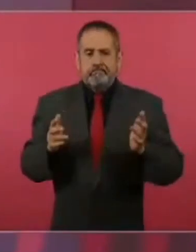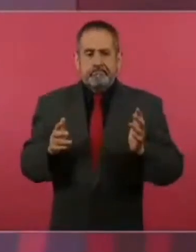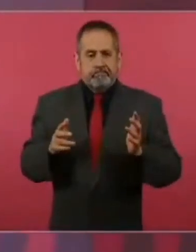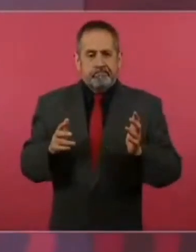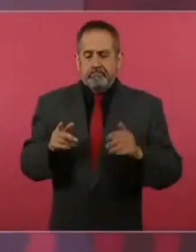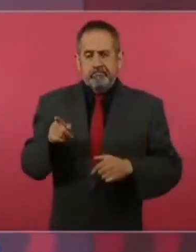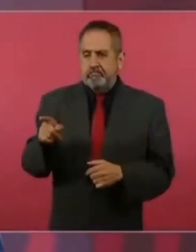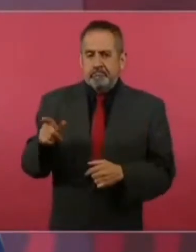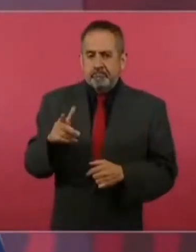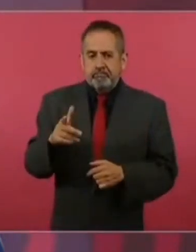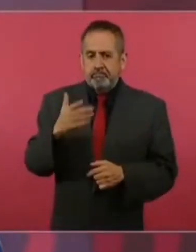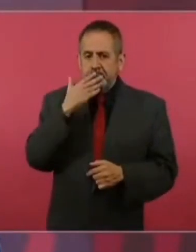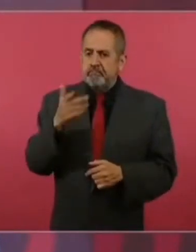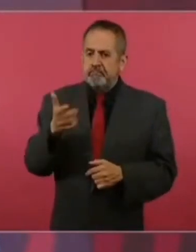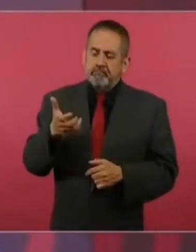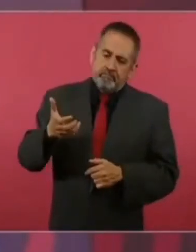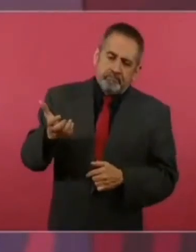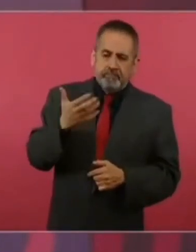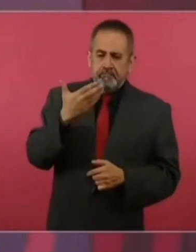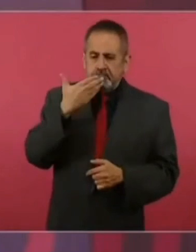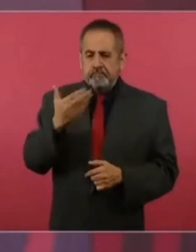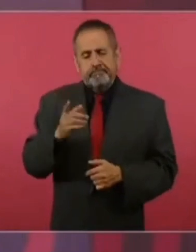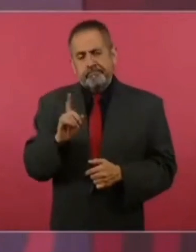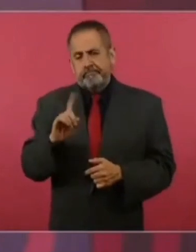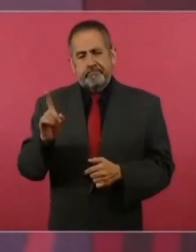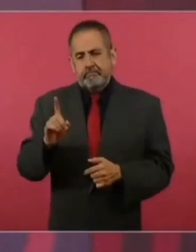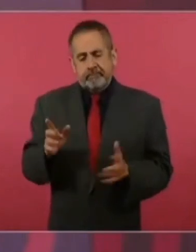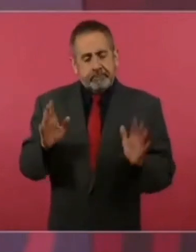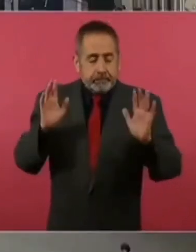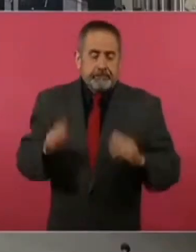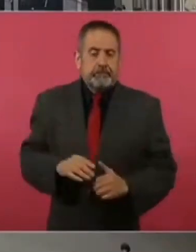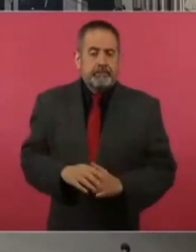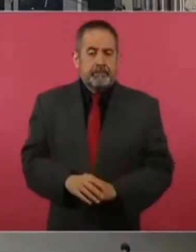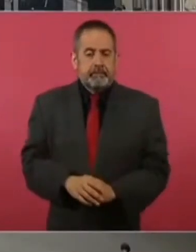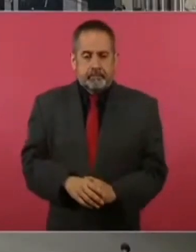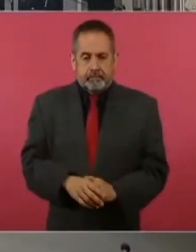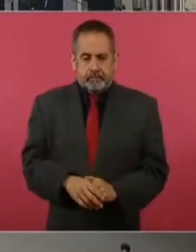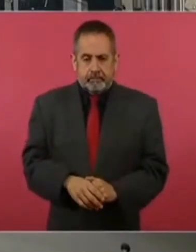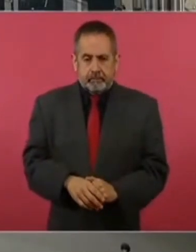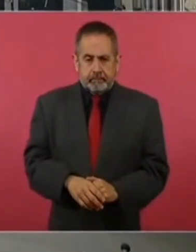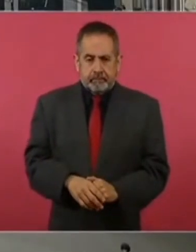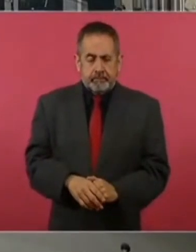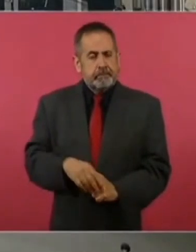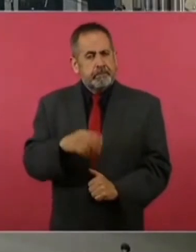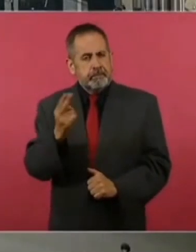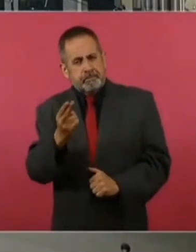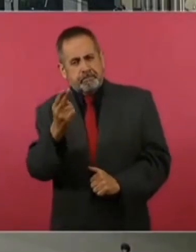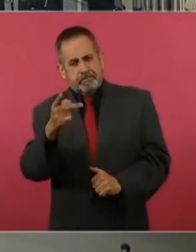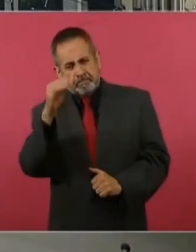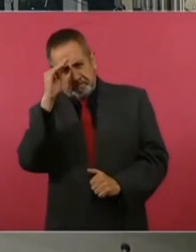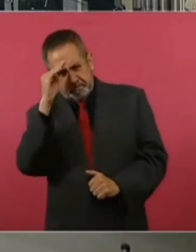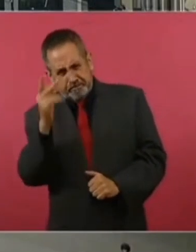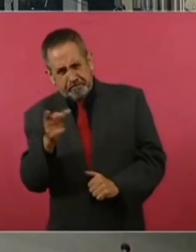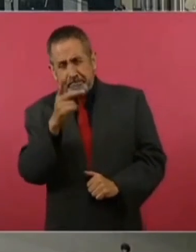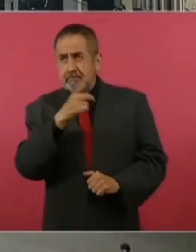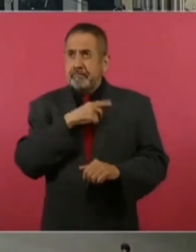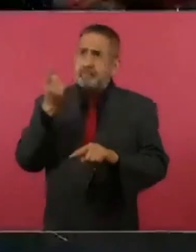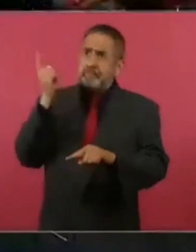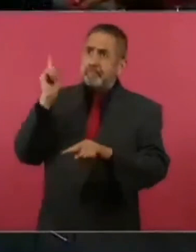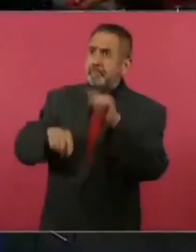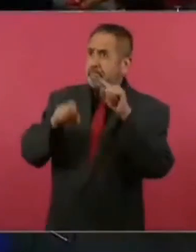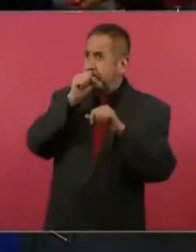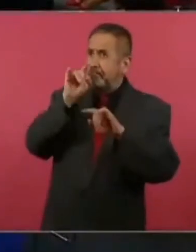no estarían actuando correctamente. ¿Usted considera que tendrían que quitar